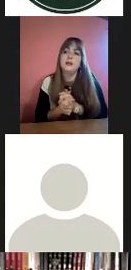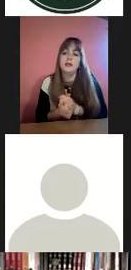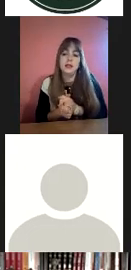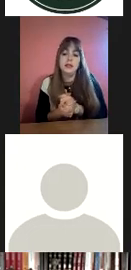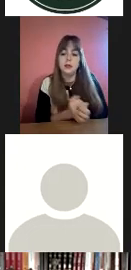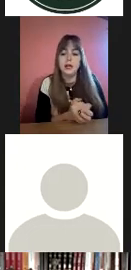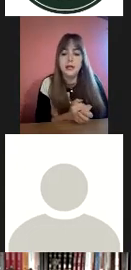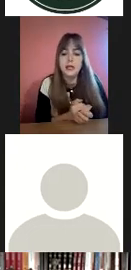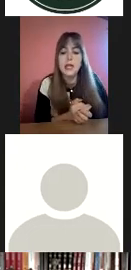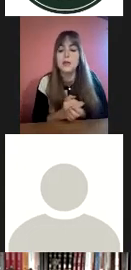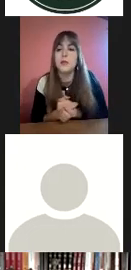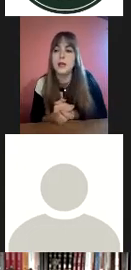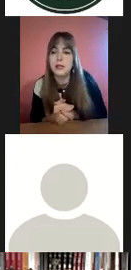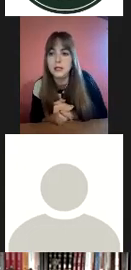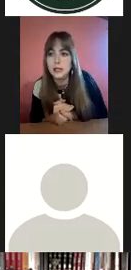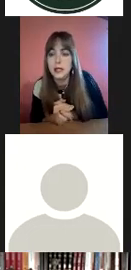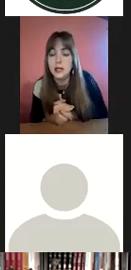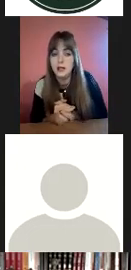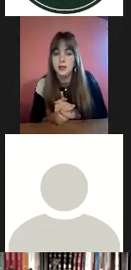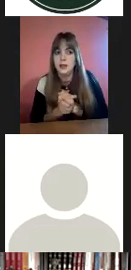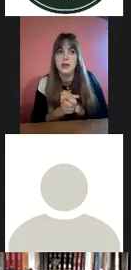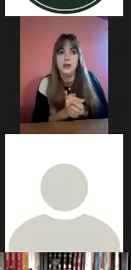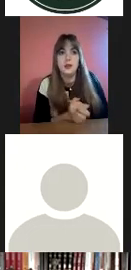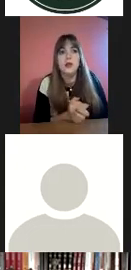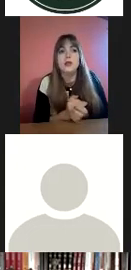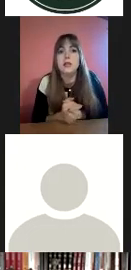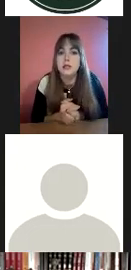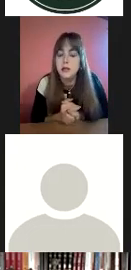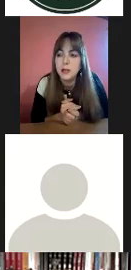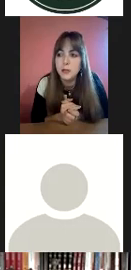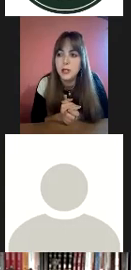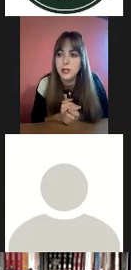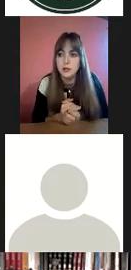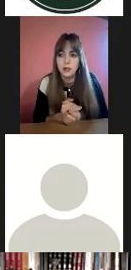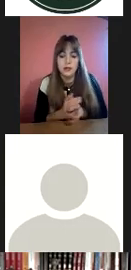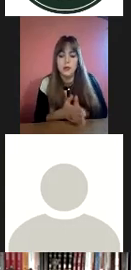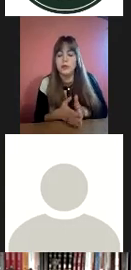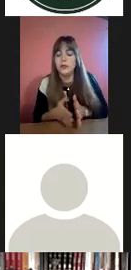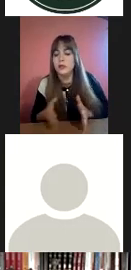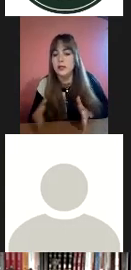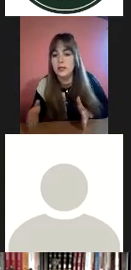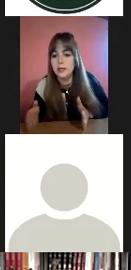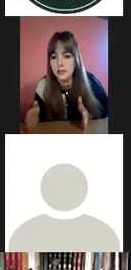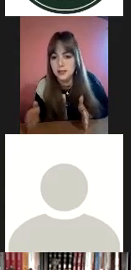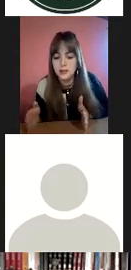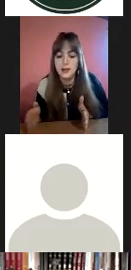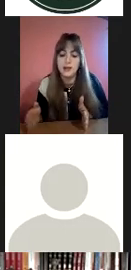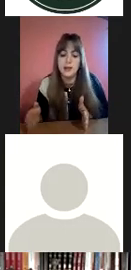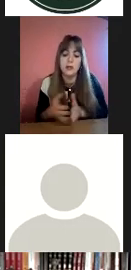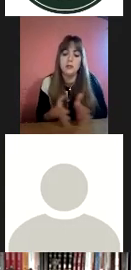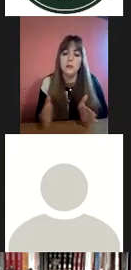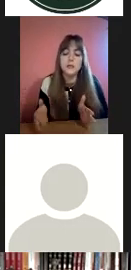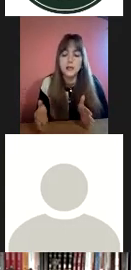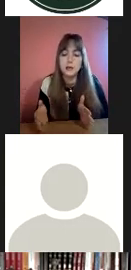hembra tiene que tener una cría y después castrarla. No, tiene que tener más de un año. Bueno, un montón de creencias y